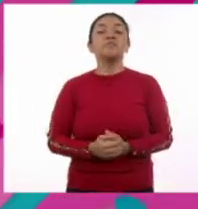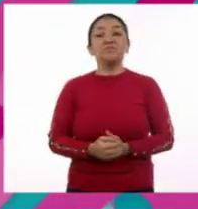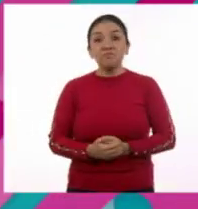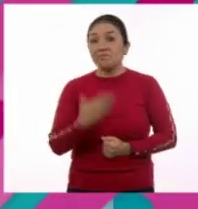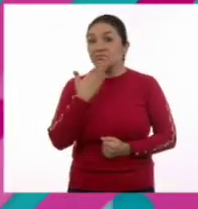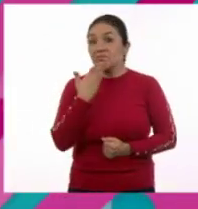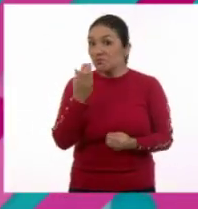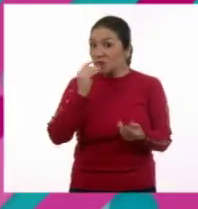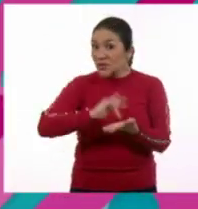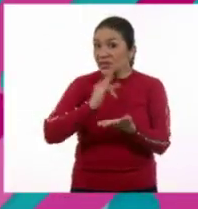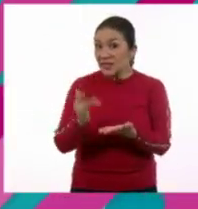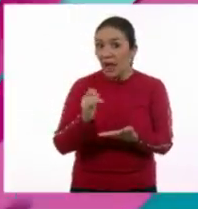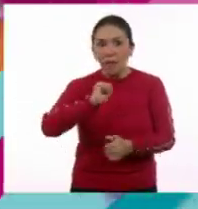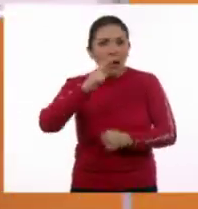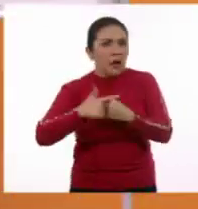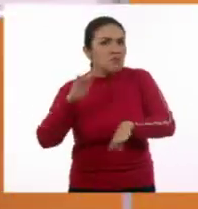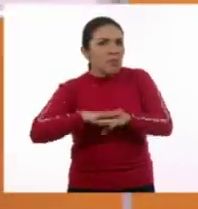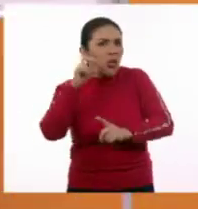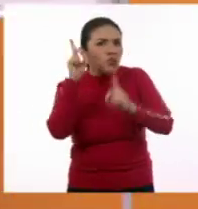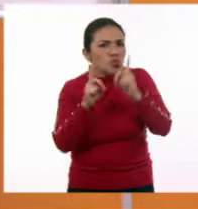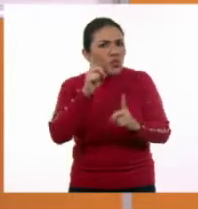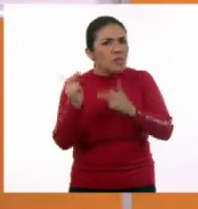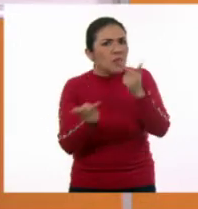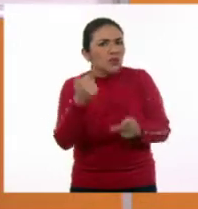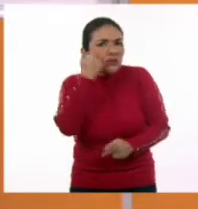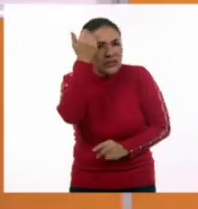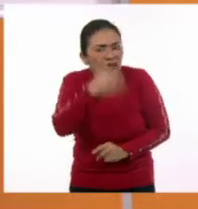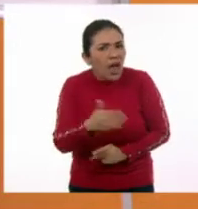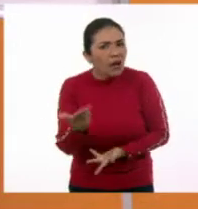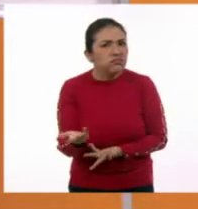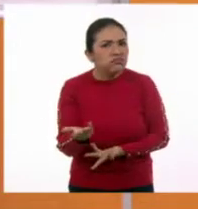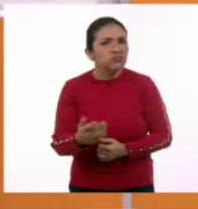muchísimas gracias no sé si tengas alguna otra pregunta